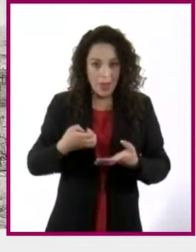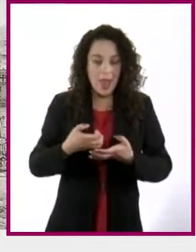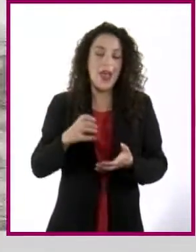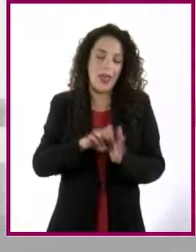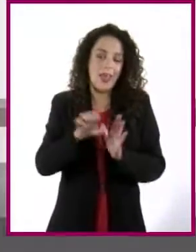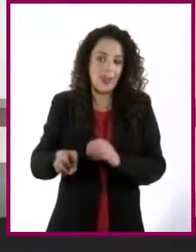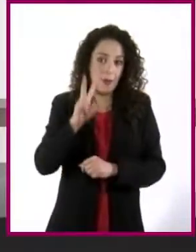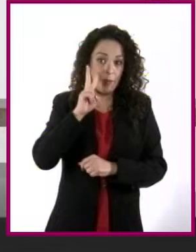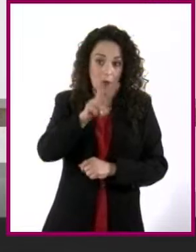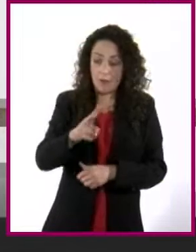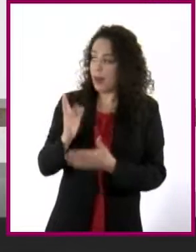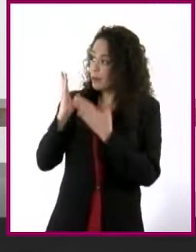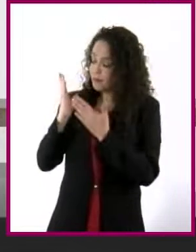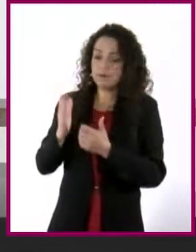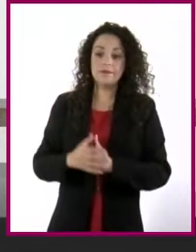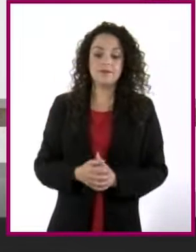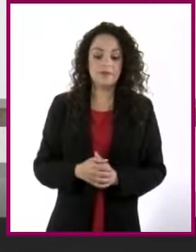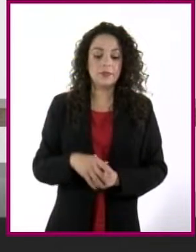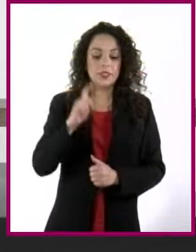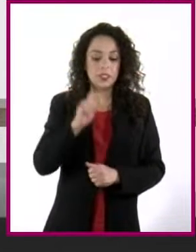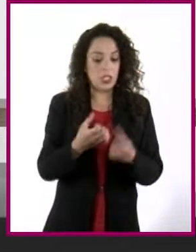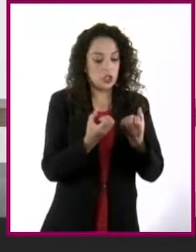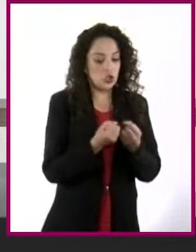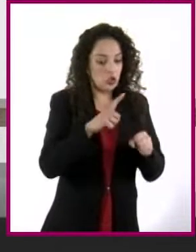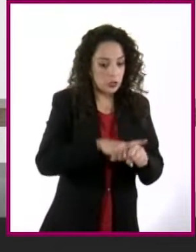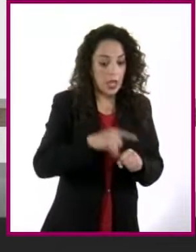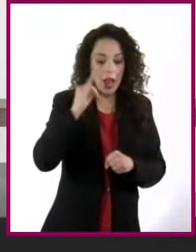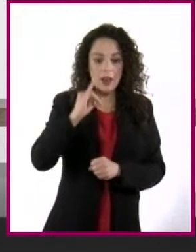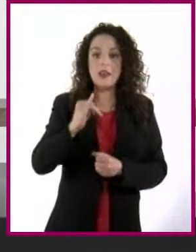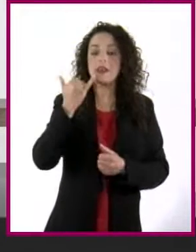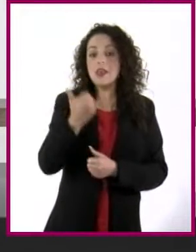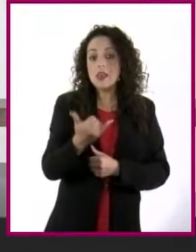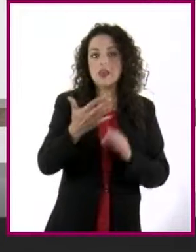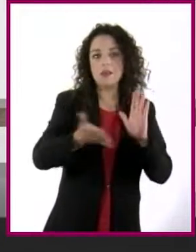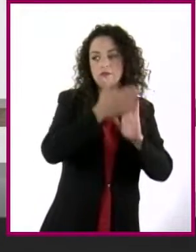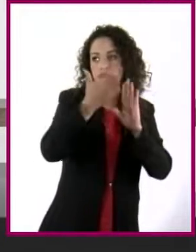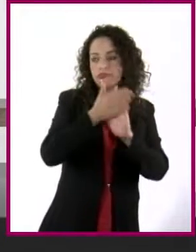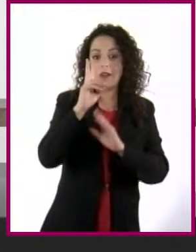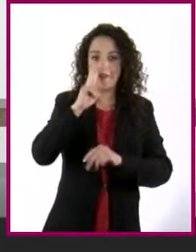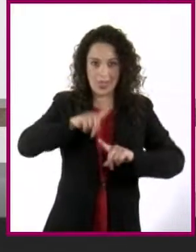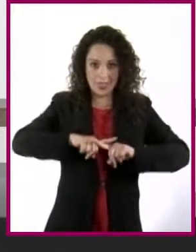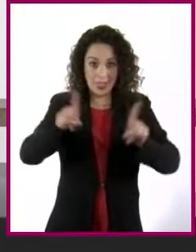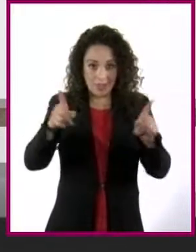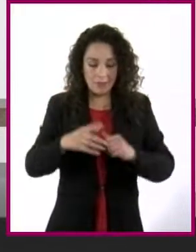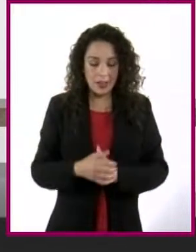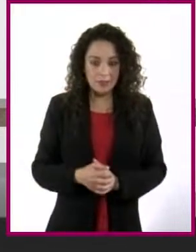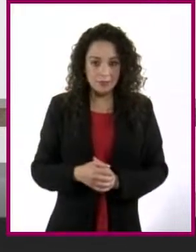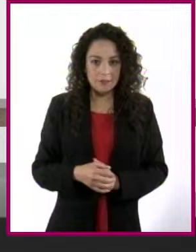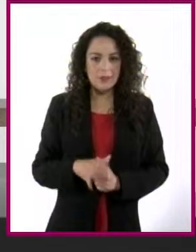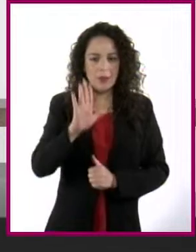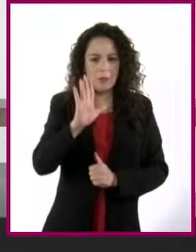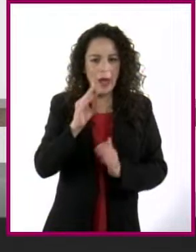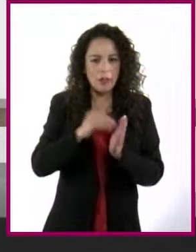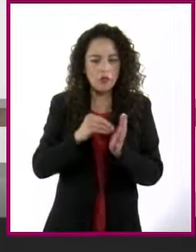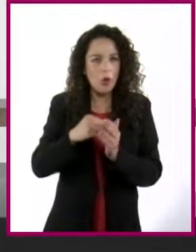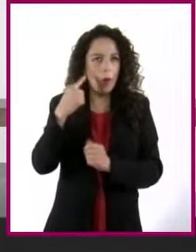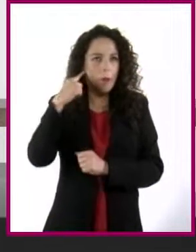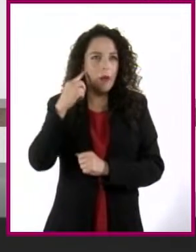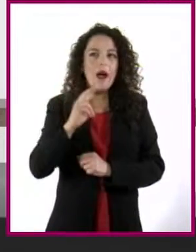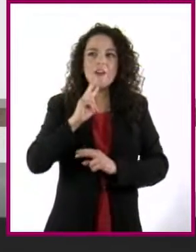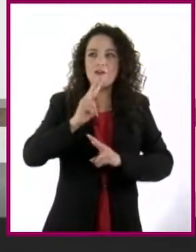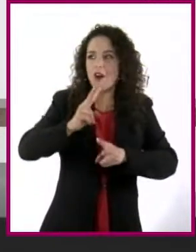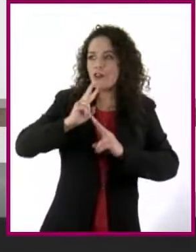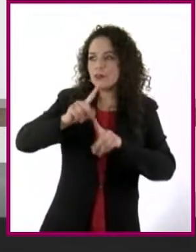vieron muchas facetas tanto en lo social como en la arquitectura. Parece que todavía se escucha la gran diversidad de voces que